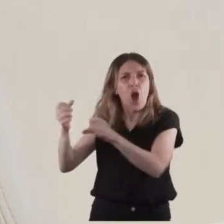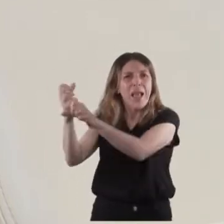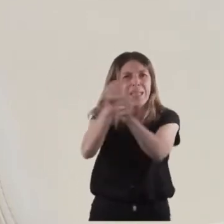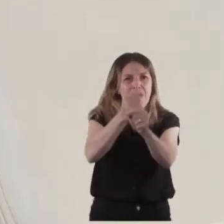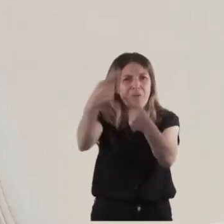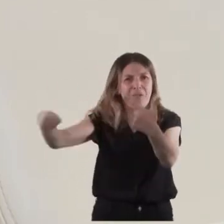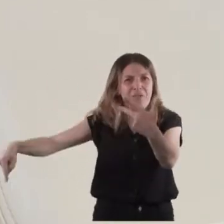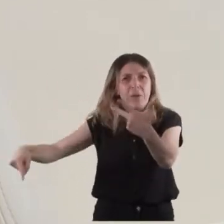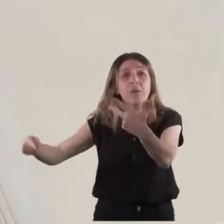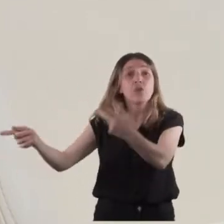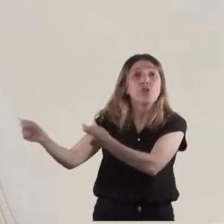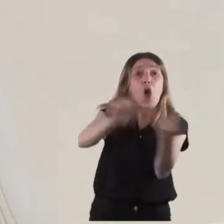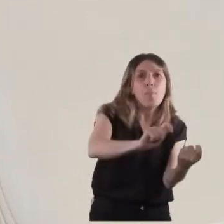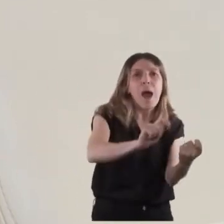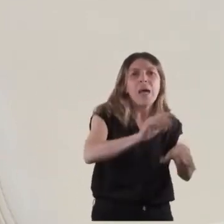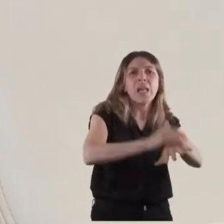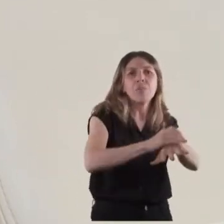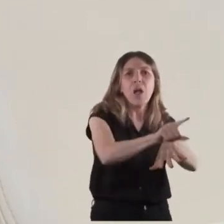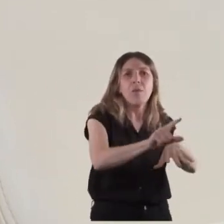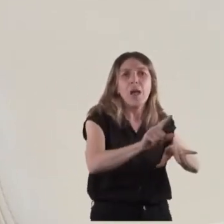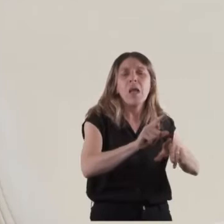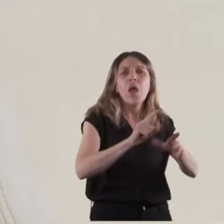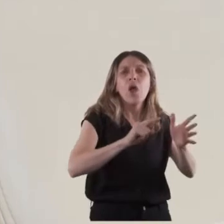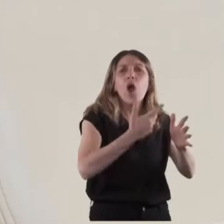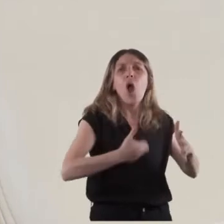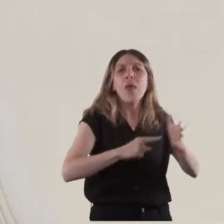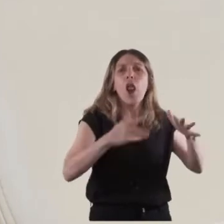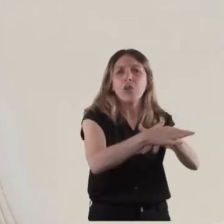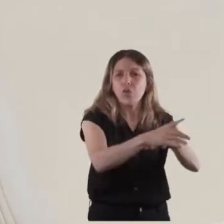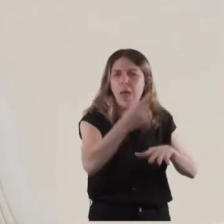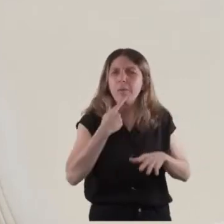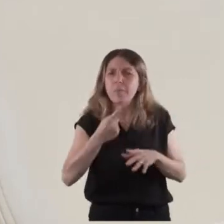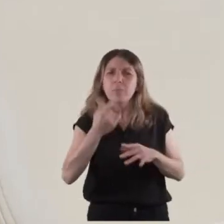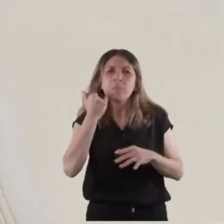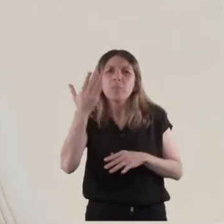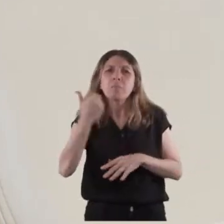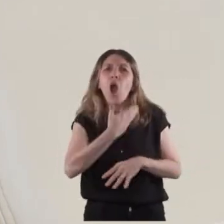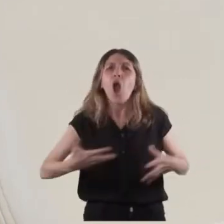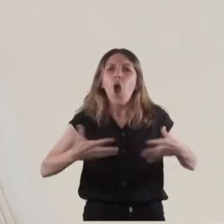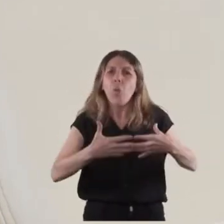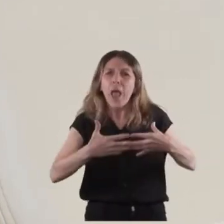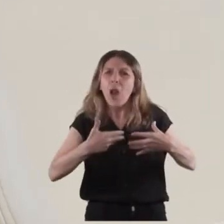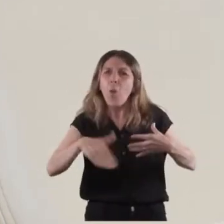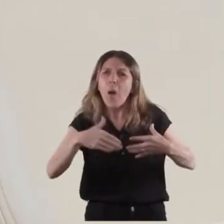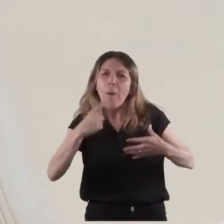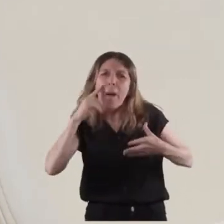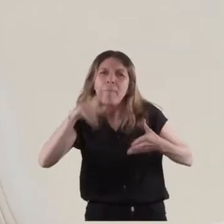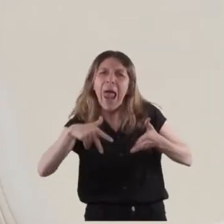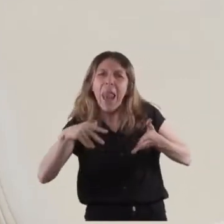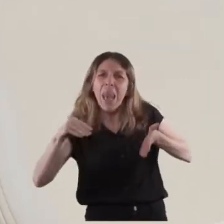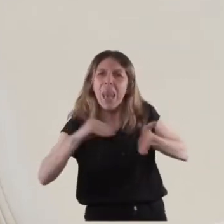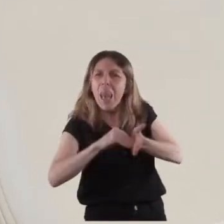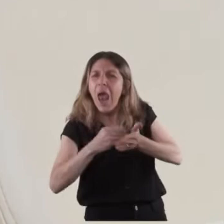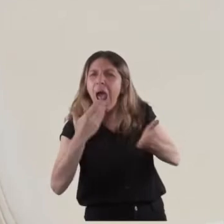bueno llamo a una mesa de diálogo cuál es el plazo que se puso el gobierno para dialogar sobre este tema y